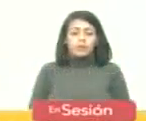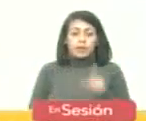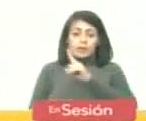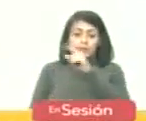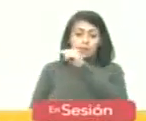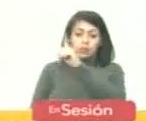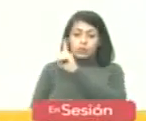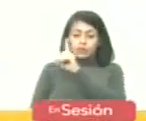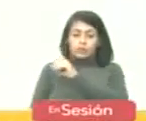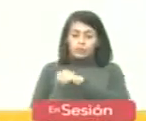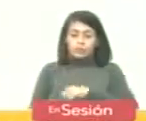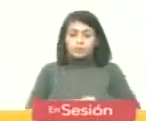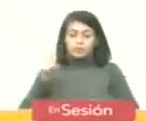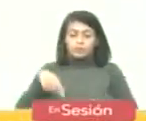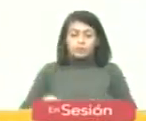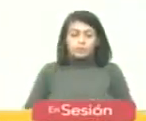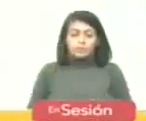de ese también.